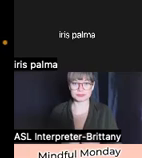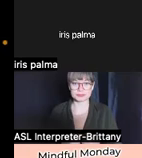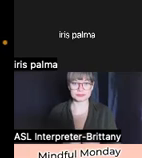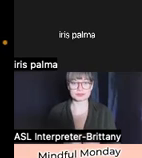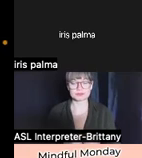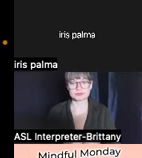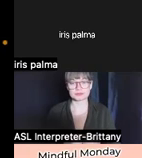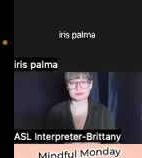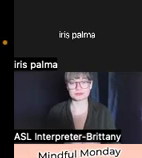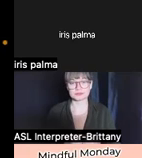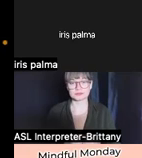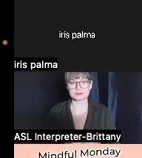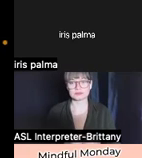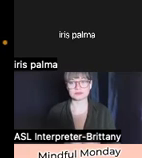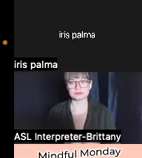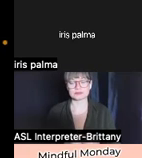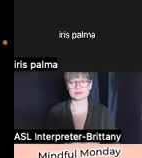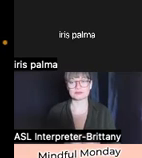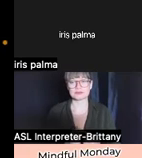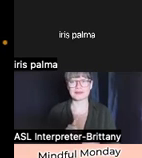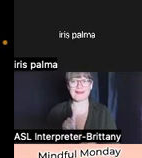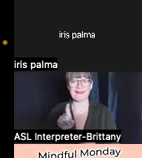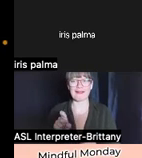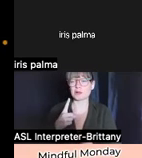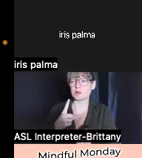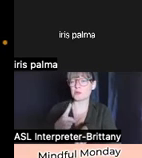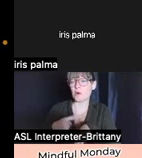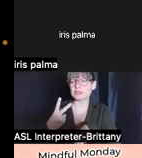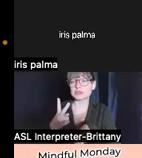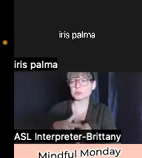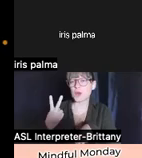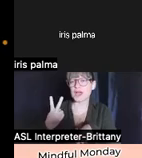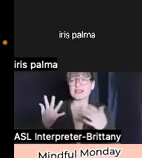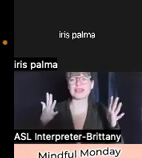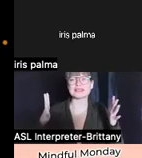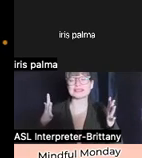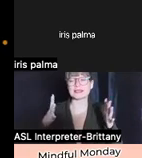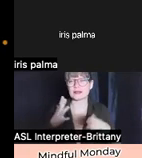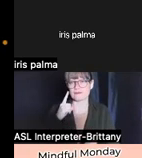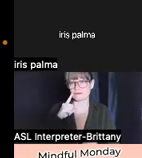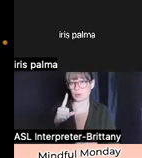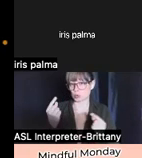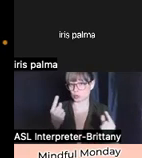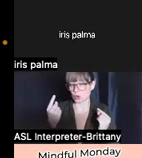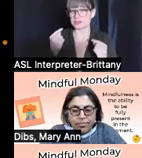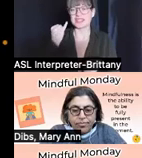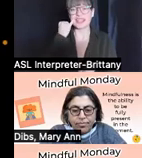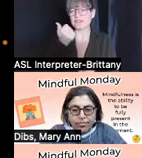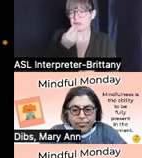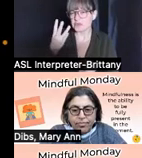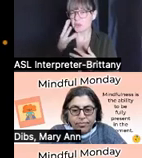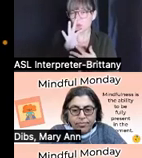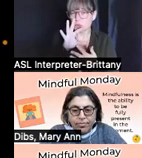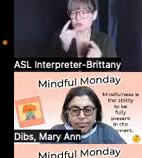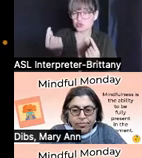Only ask once, twice, if asked to do a chore. Perfect. And then even when we talk about chores. Cuando hablamos de los quehaceres, si hay